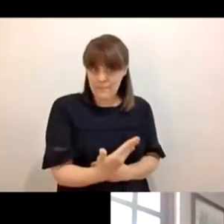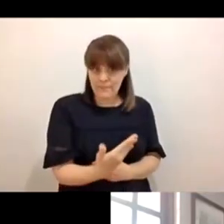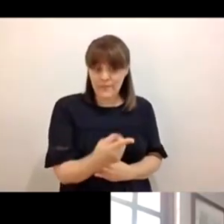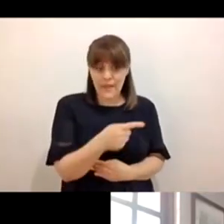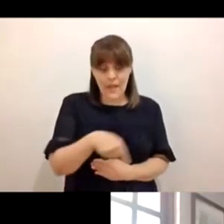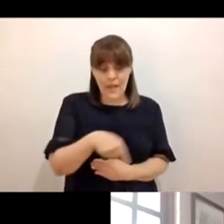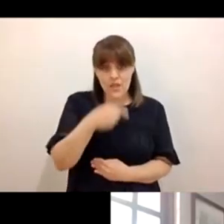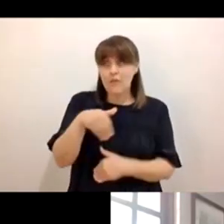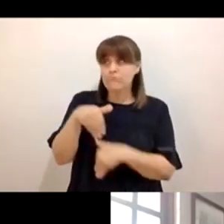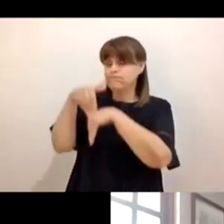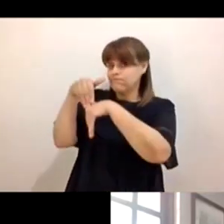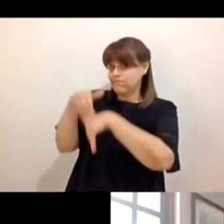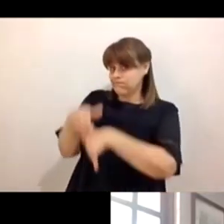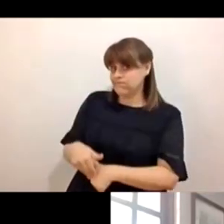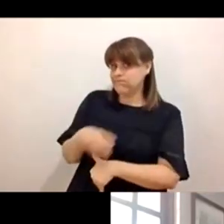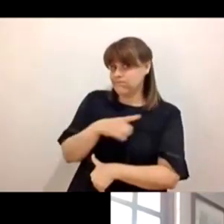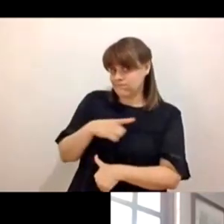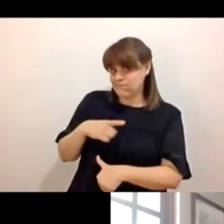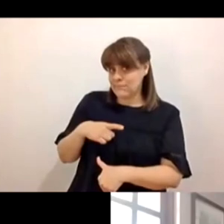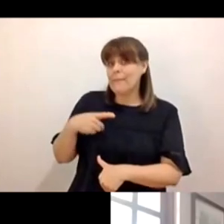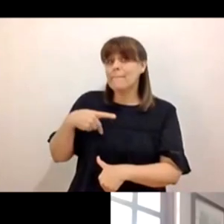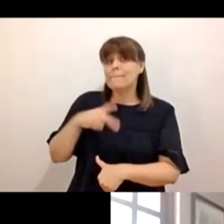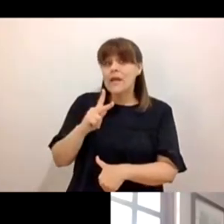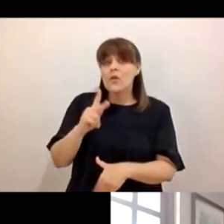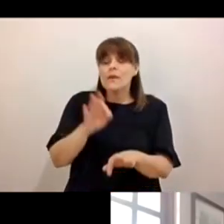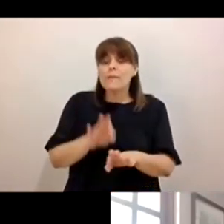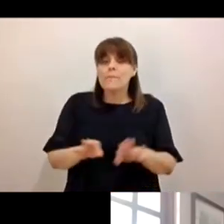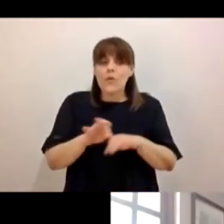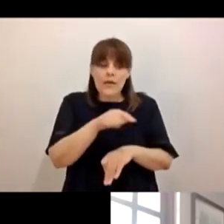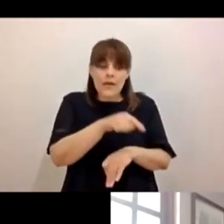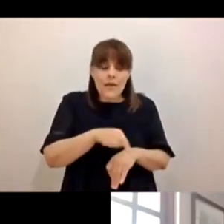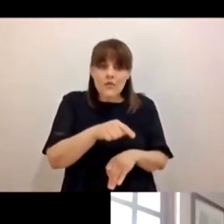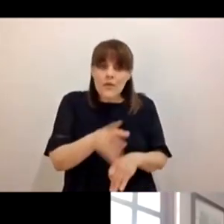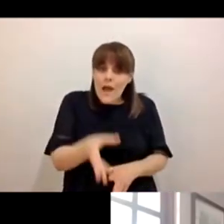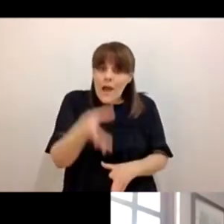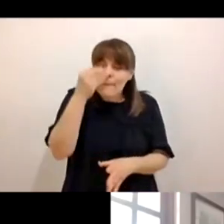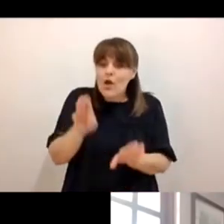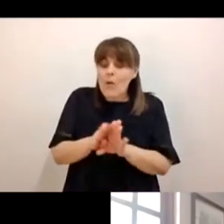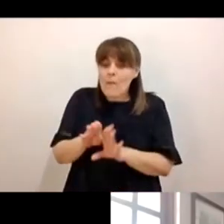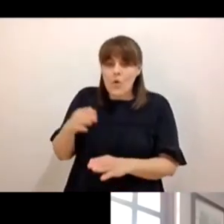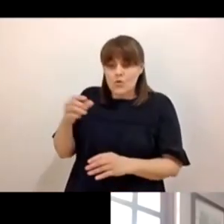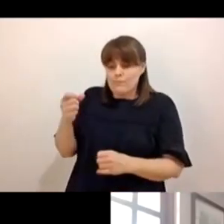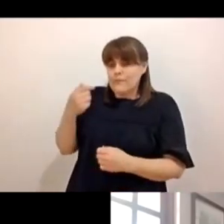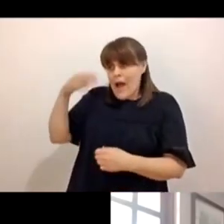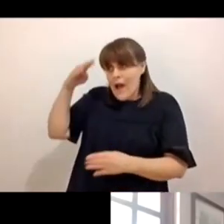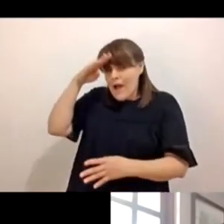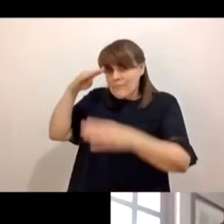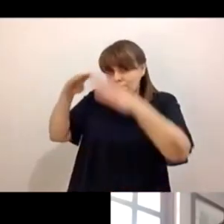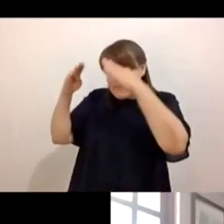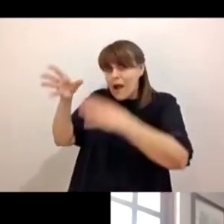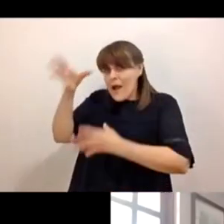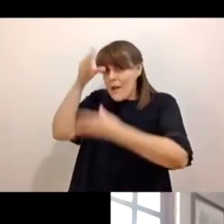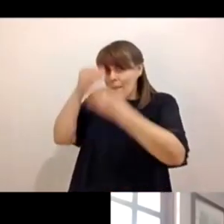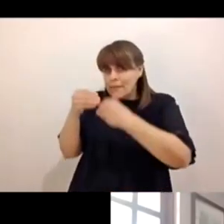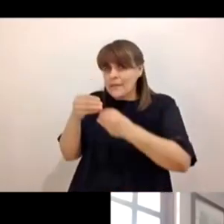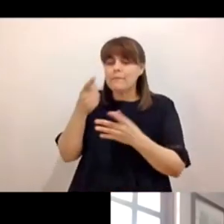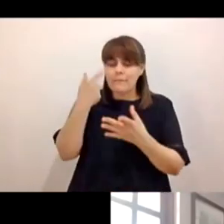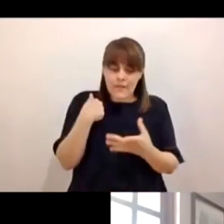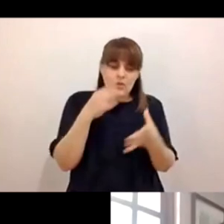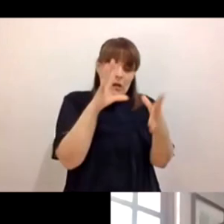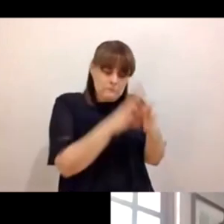obedecer pero idealmente quieres personas que aprendan a pensar por sí mismas y hay que explicarles por qué les estás pidiendo que hagan tal o cual cosa en fin